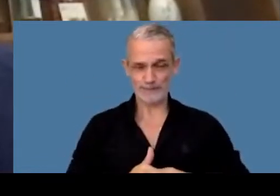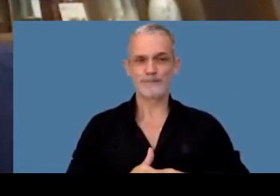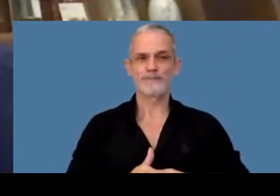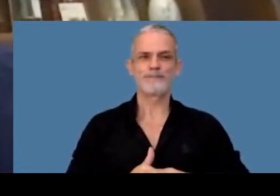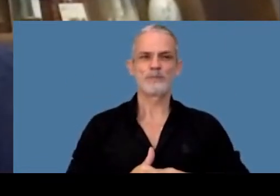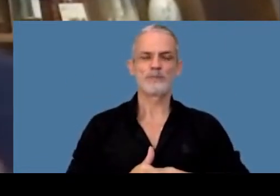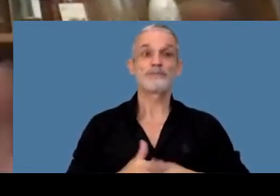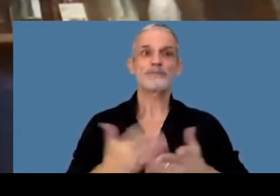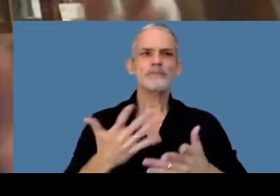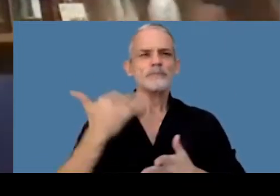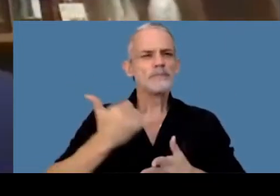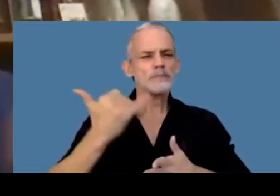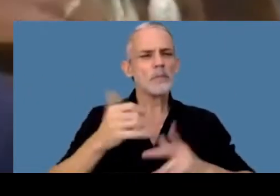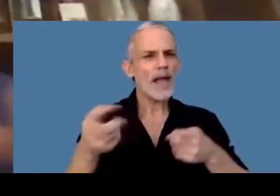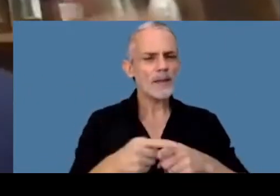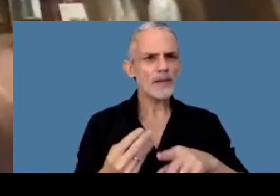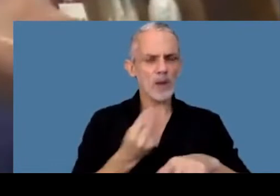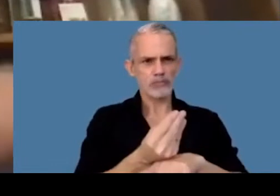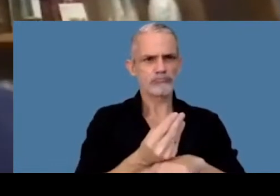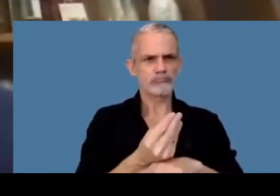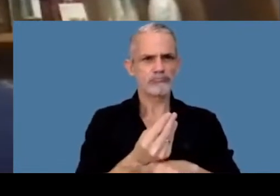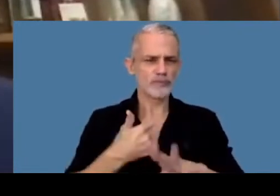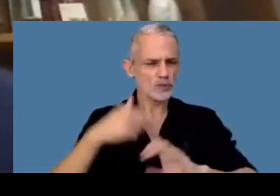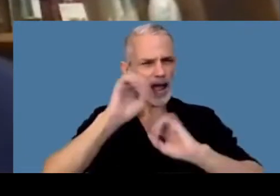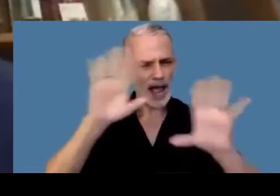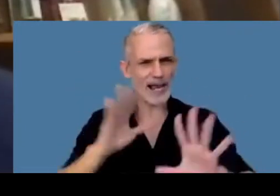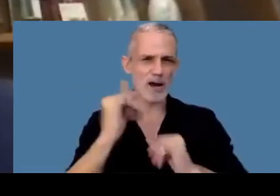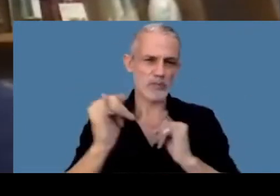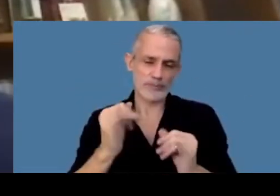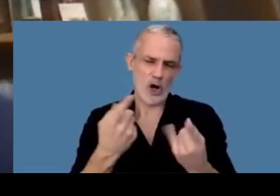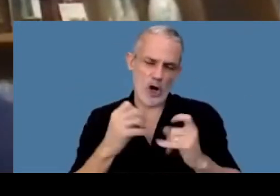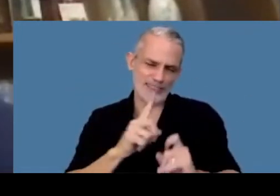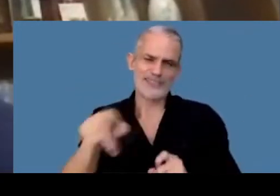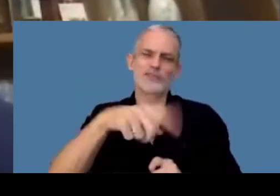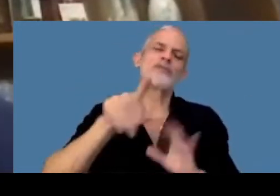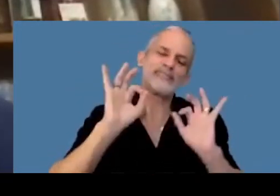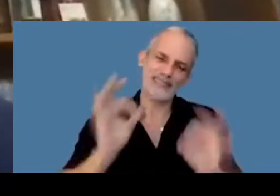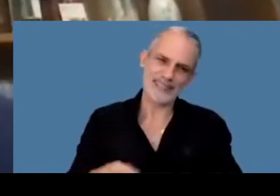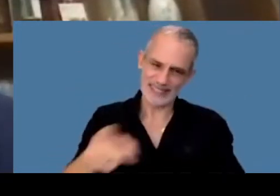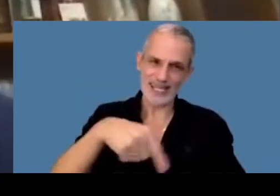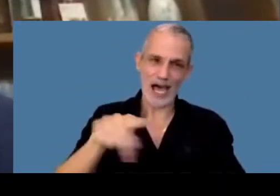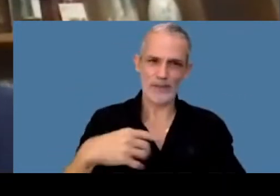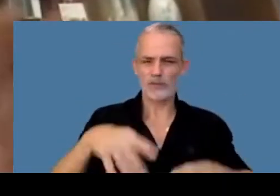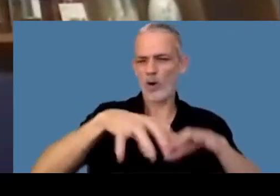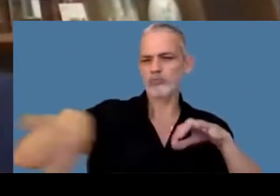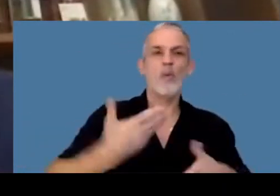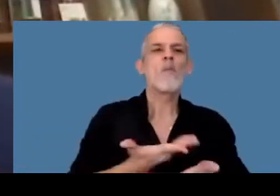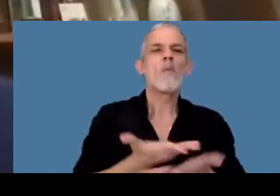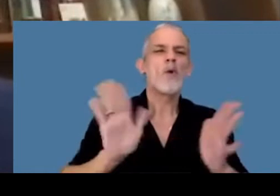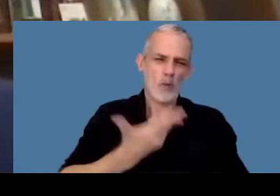Hay también una representación, yo aclaro, y bueno, no hace falta que se lo diga porque ustedes lo saben, en el sector público